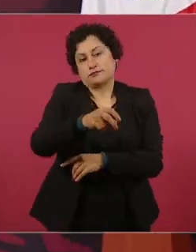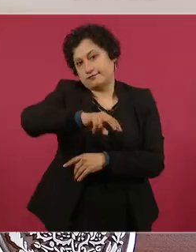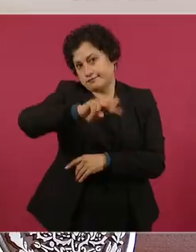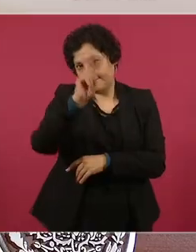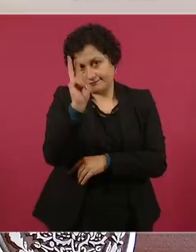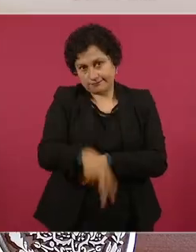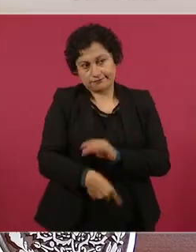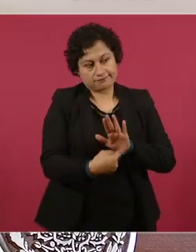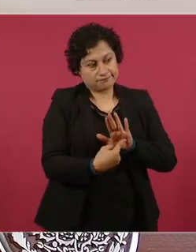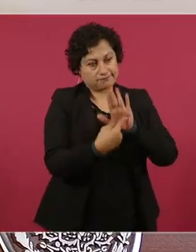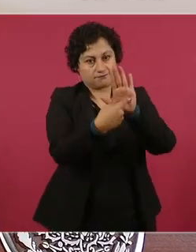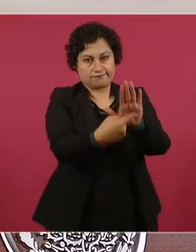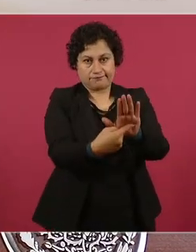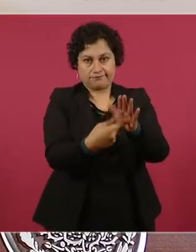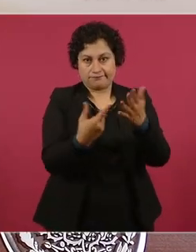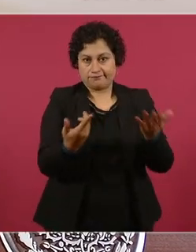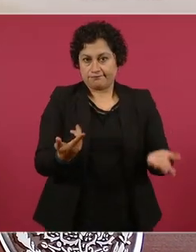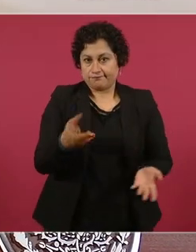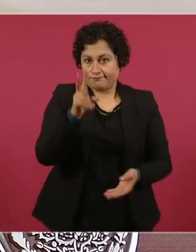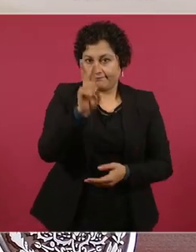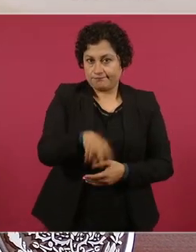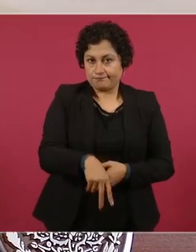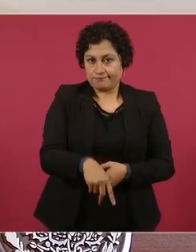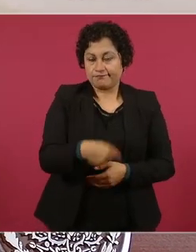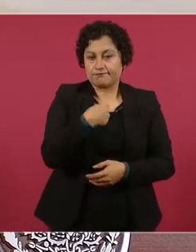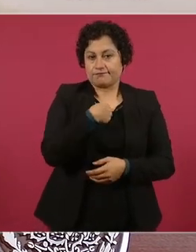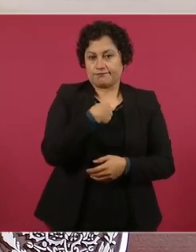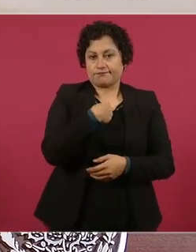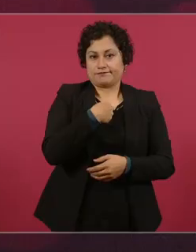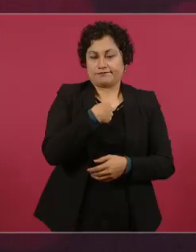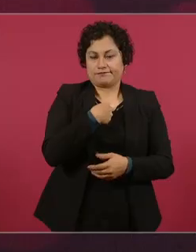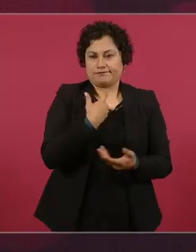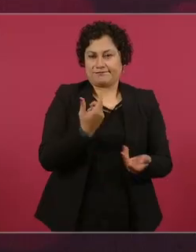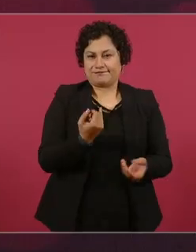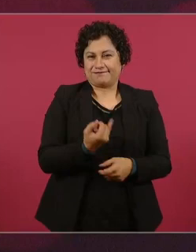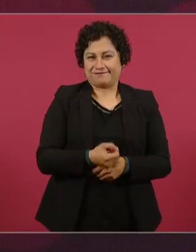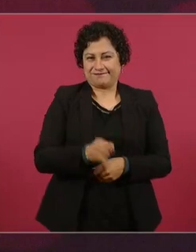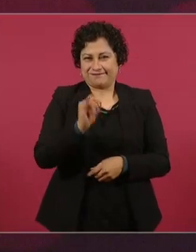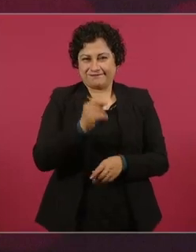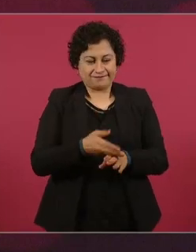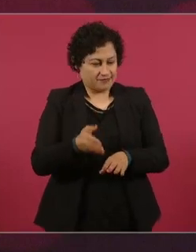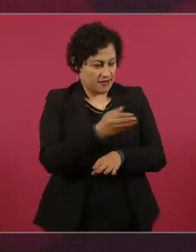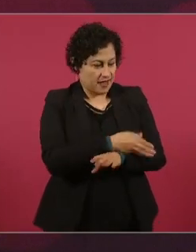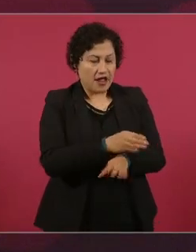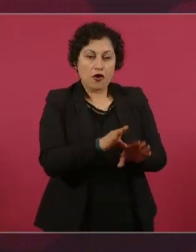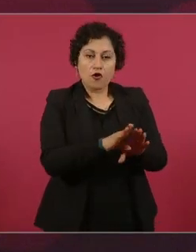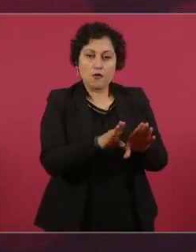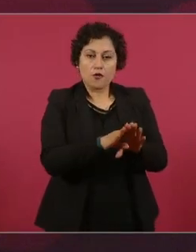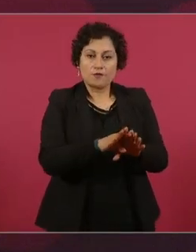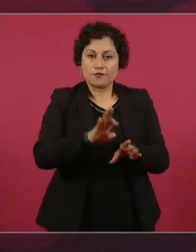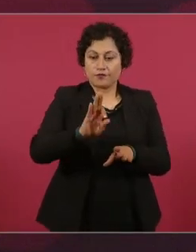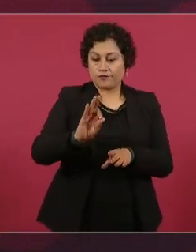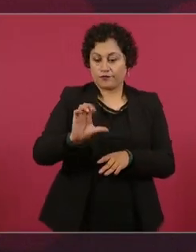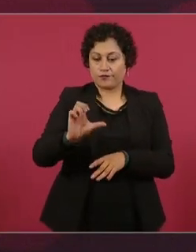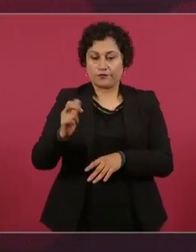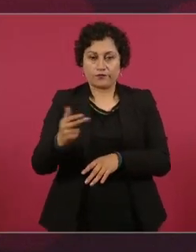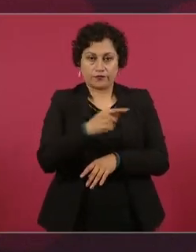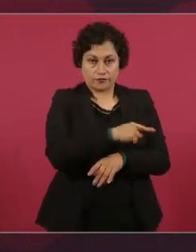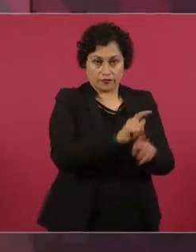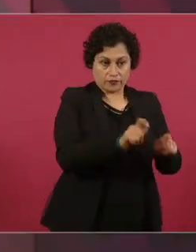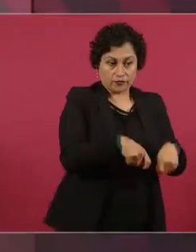ni modo que no le entregó Calderón la Subsecretaría de Educación Básica